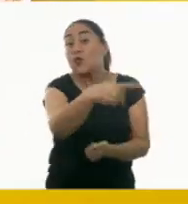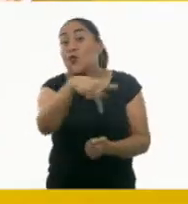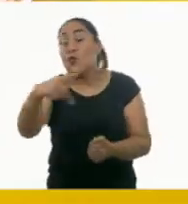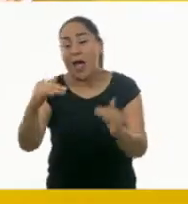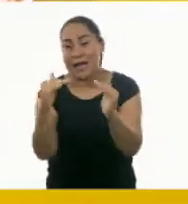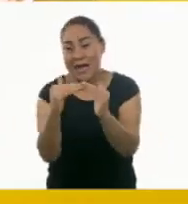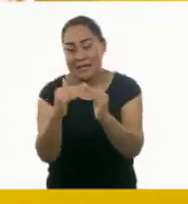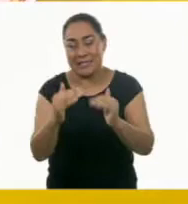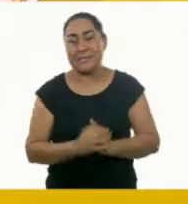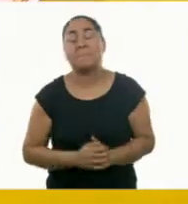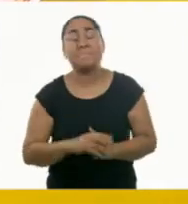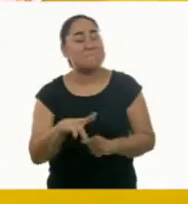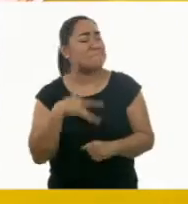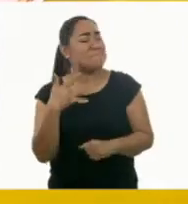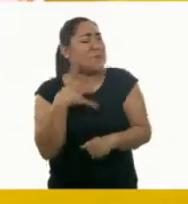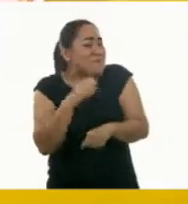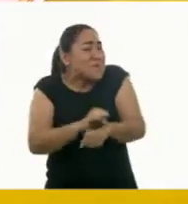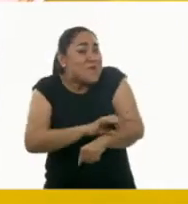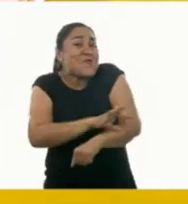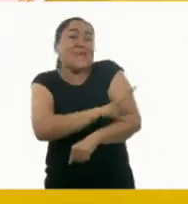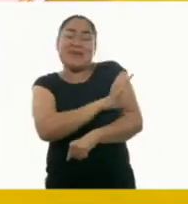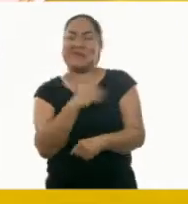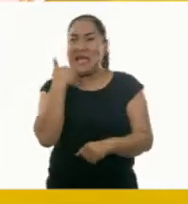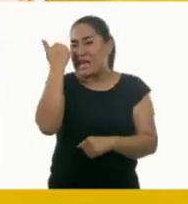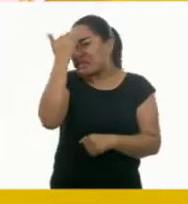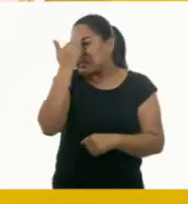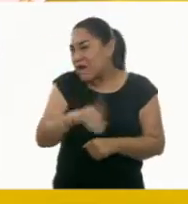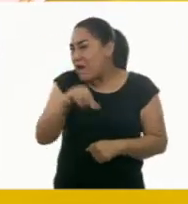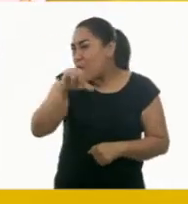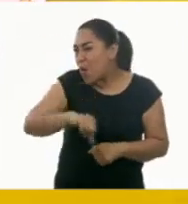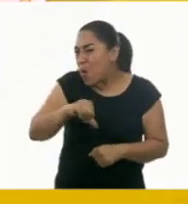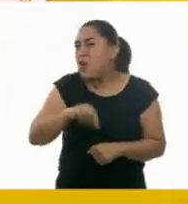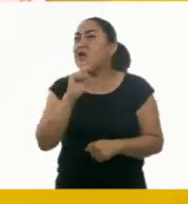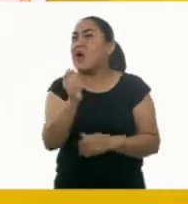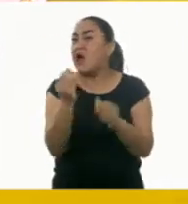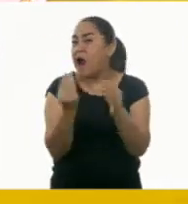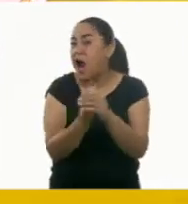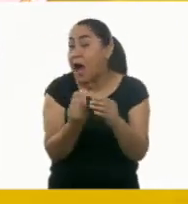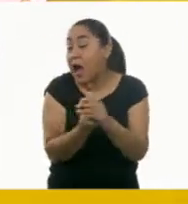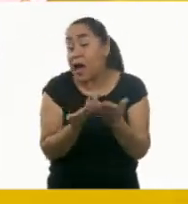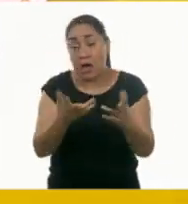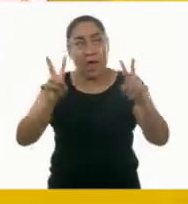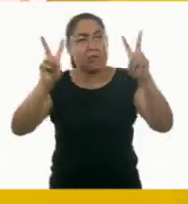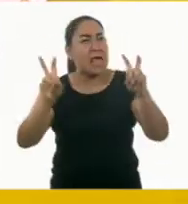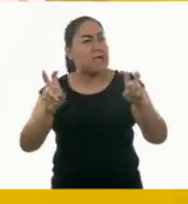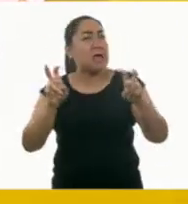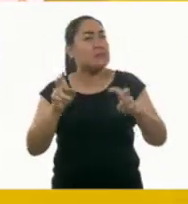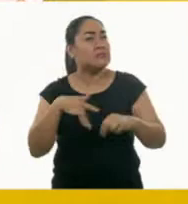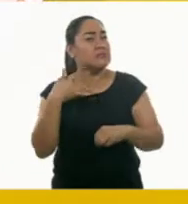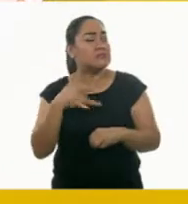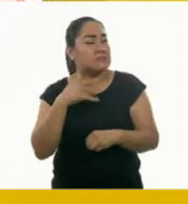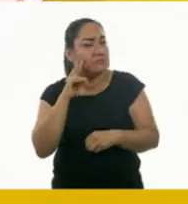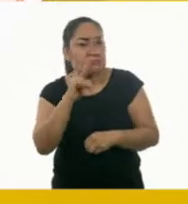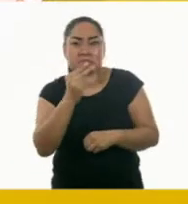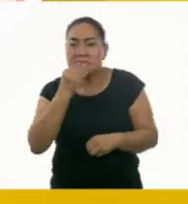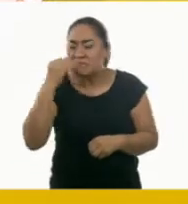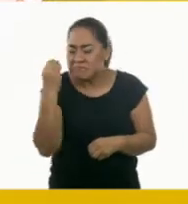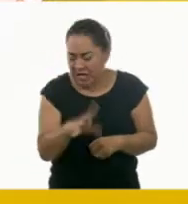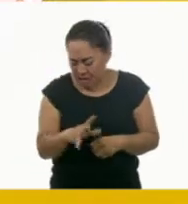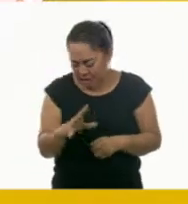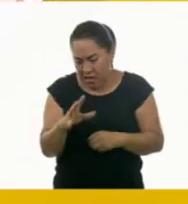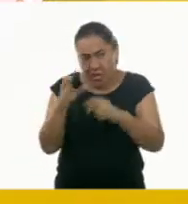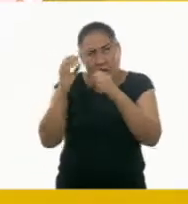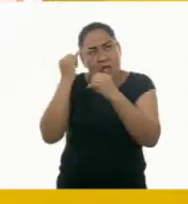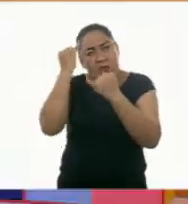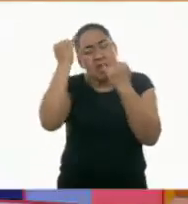bueno. Estamos muy emocionadas y emocionados. Ya queremos saber de qué se va a tratar esta clase porque el tema suena padrísimo. Imagino y